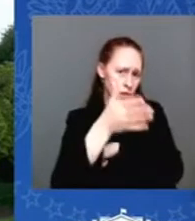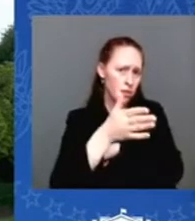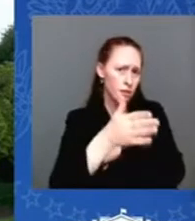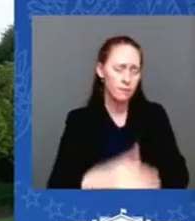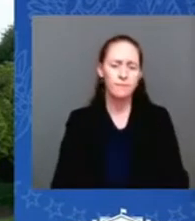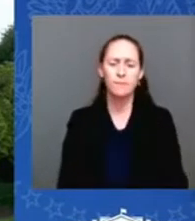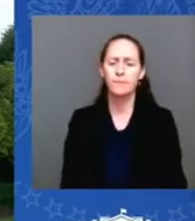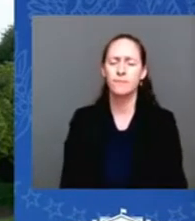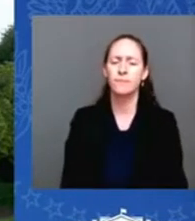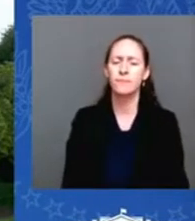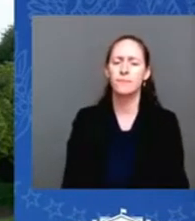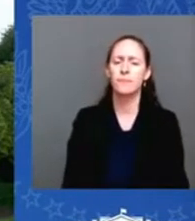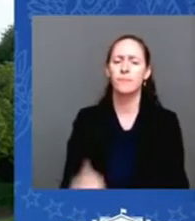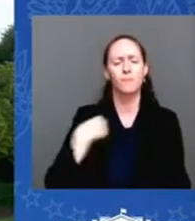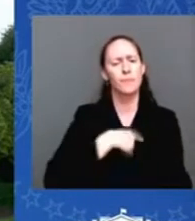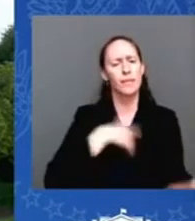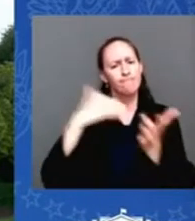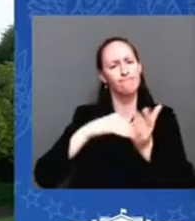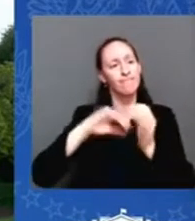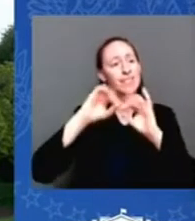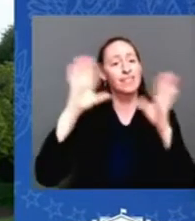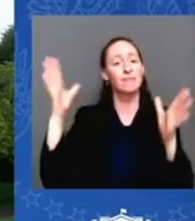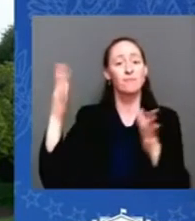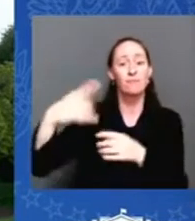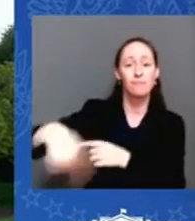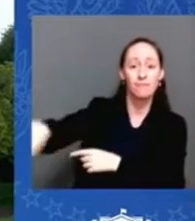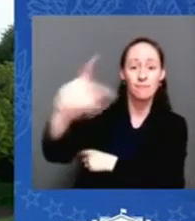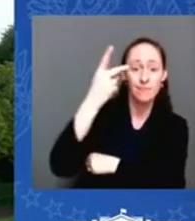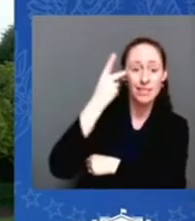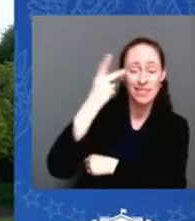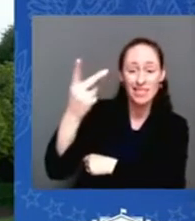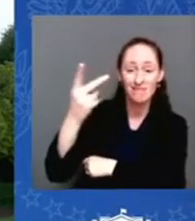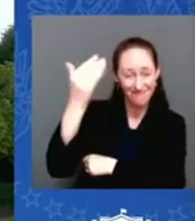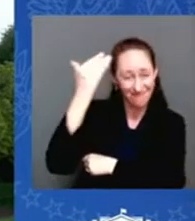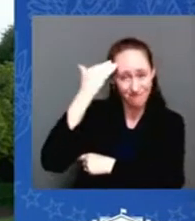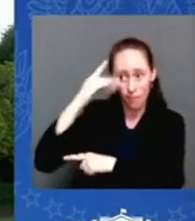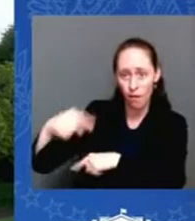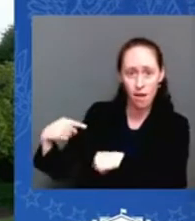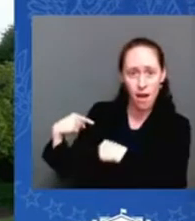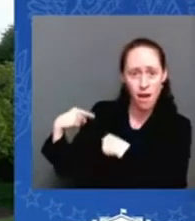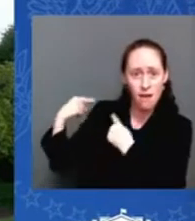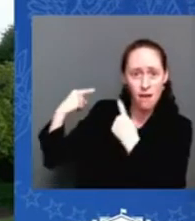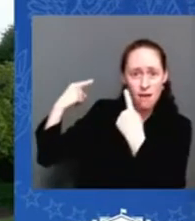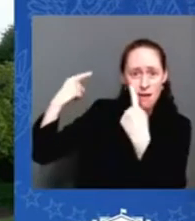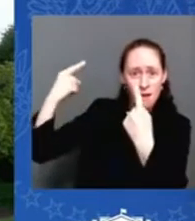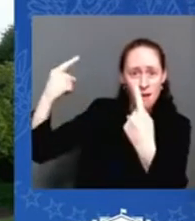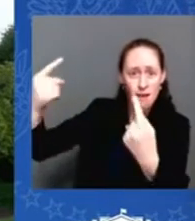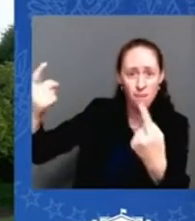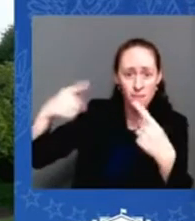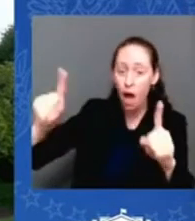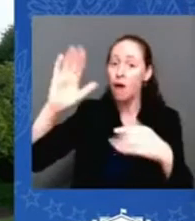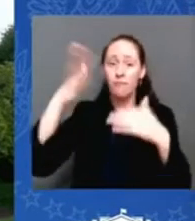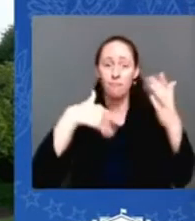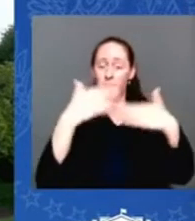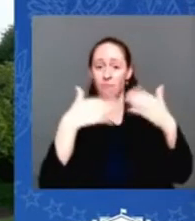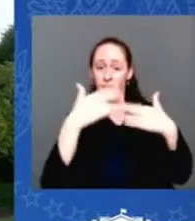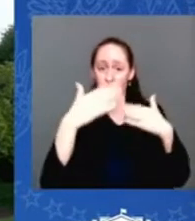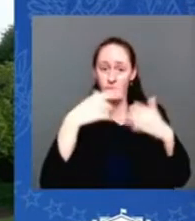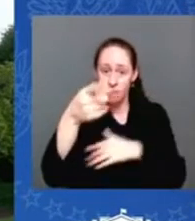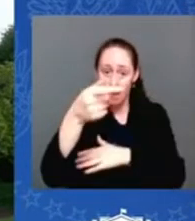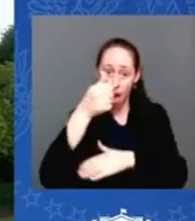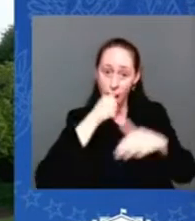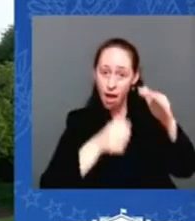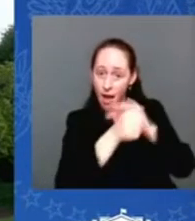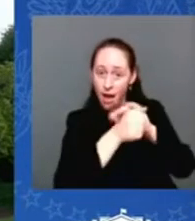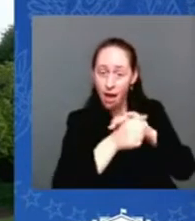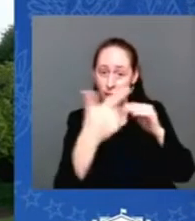que entrara este miembro del grupo terrorista al país para que pudiera operar o tratar de restaurar la presencia de